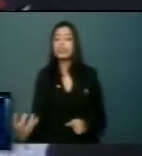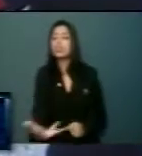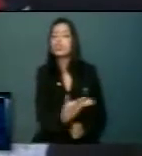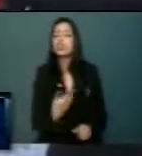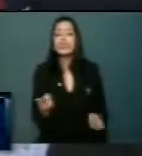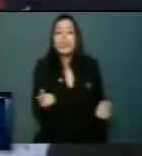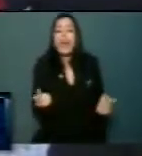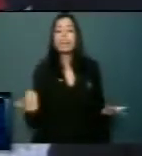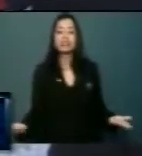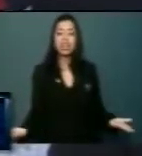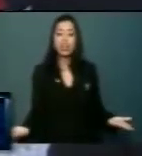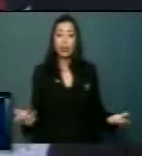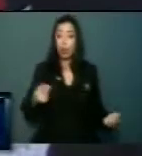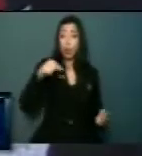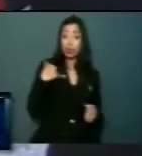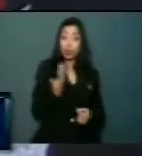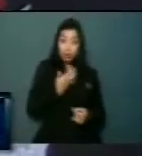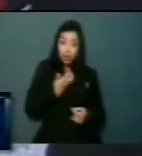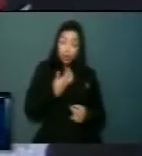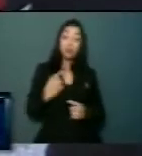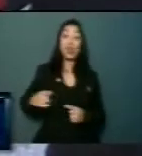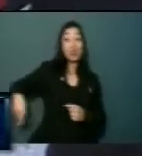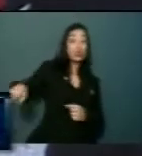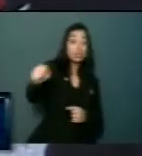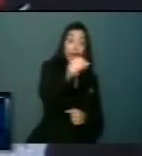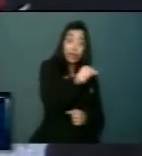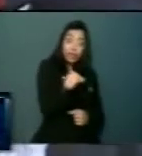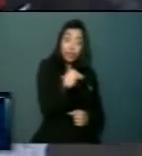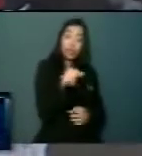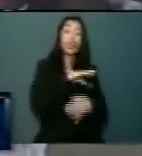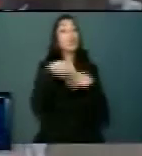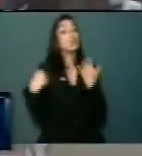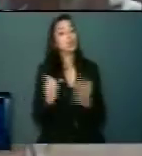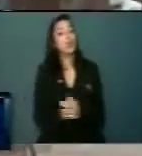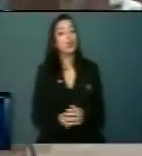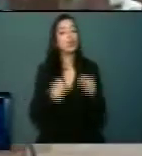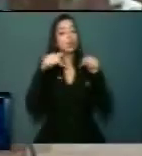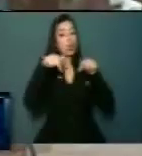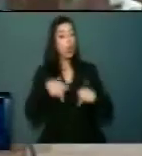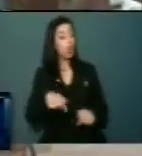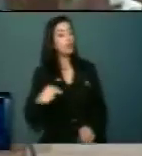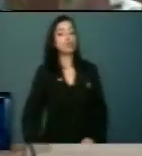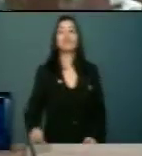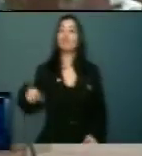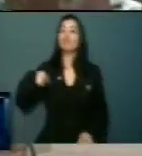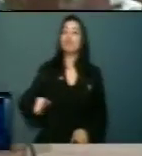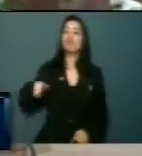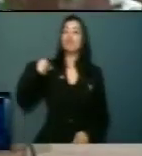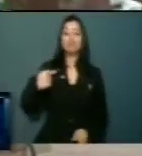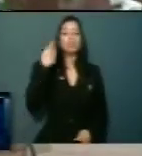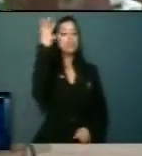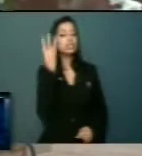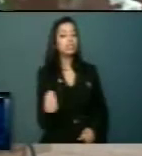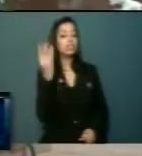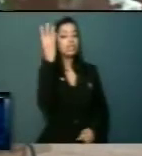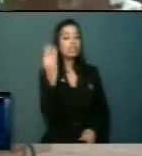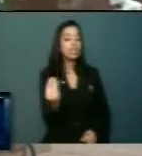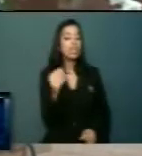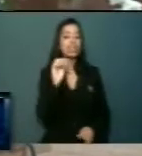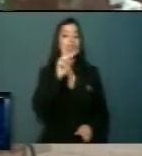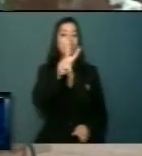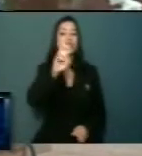nosotros, ustedes, todos, hoy que día a día le vamos sumando a estos 200